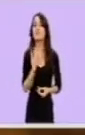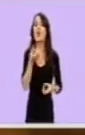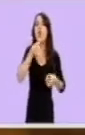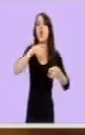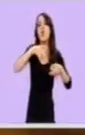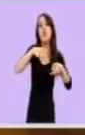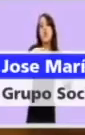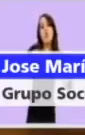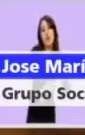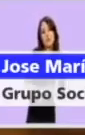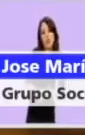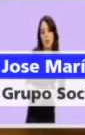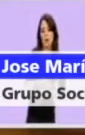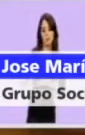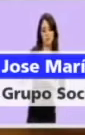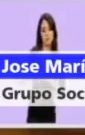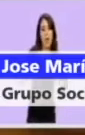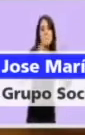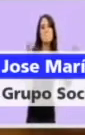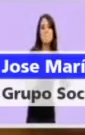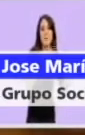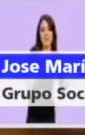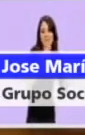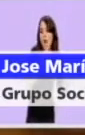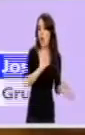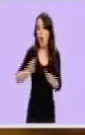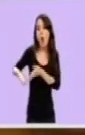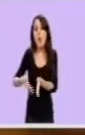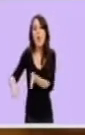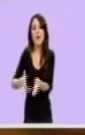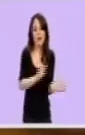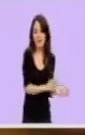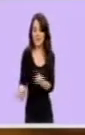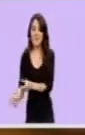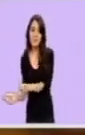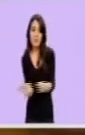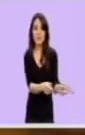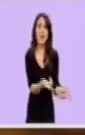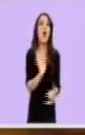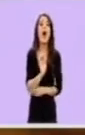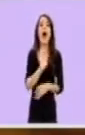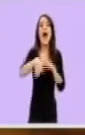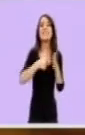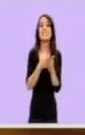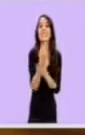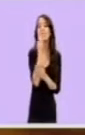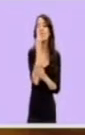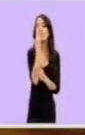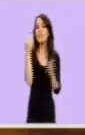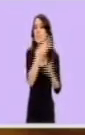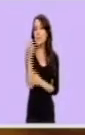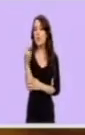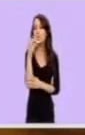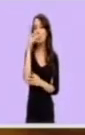un trasvase de pantano a pantano, de cuenca a cuenca, hasta 600 hectómetros cúbicos para todo tipo de